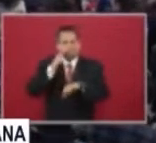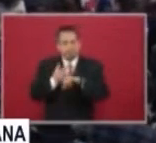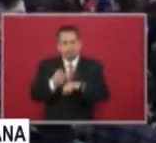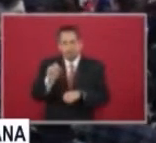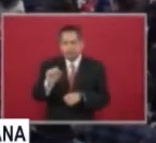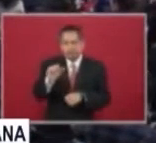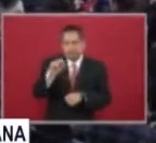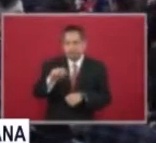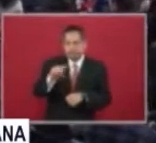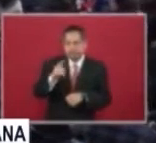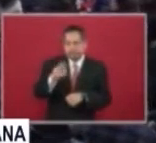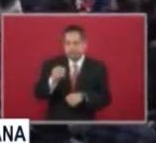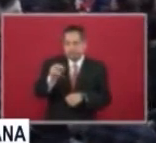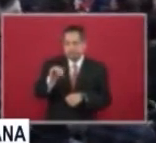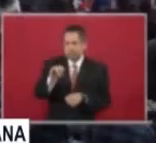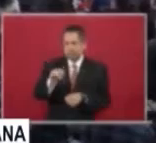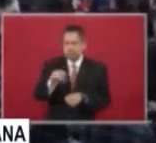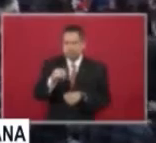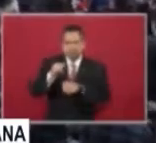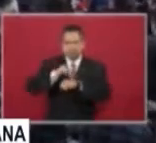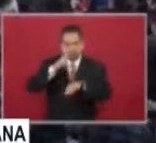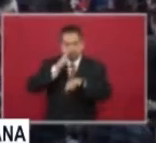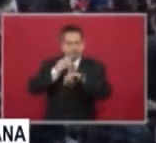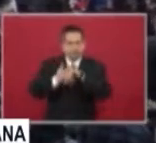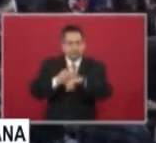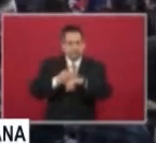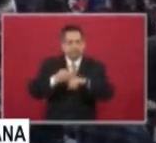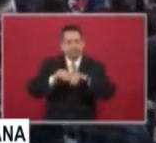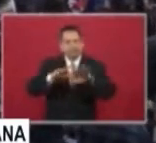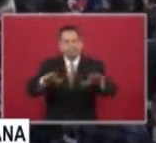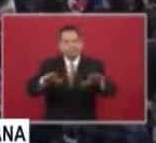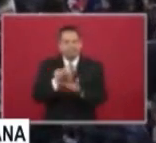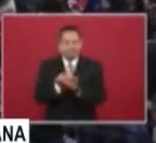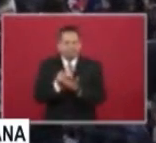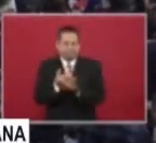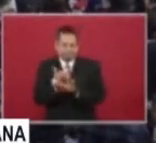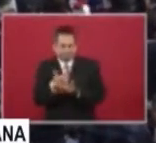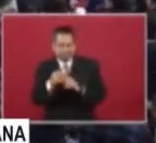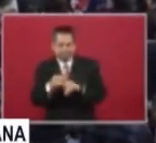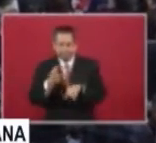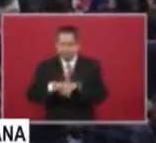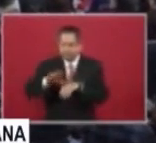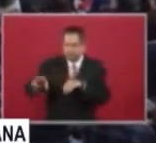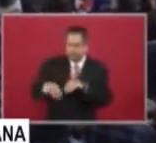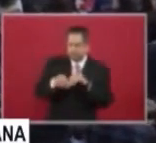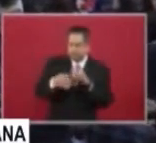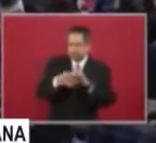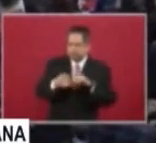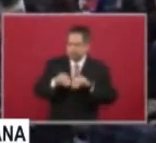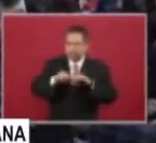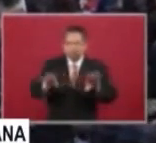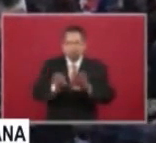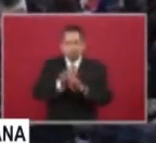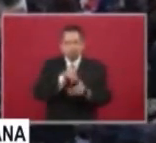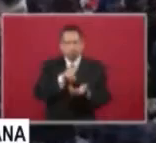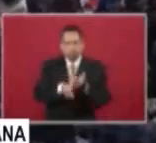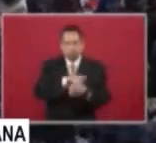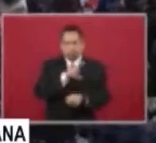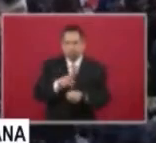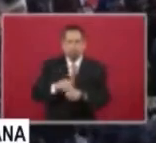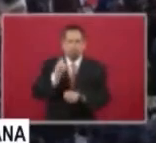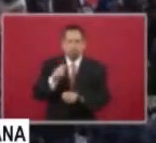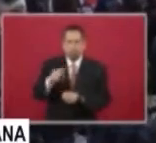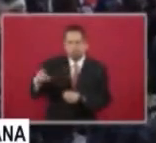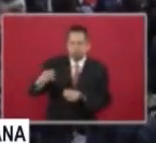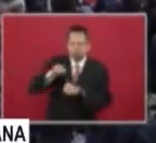la aprobación de la guardia nacional el día de ayer por parte del senado lo hizo en